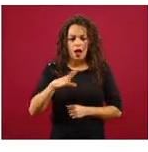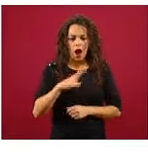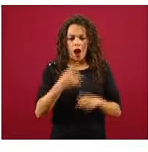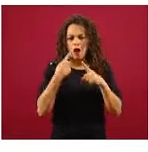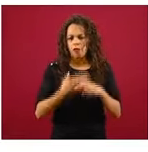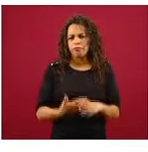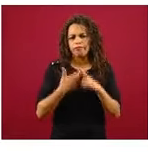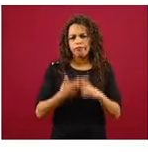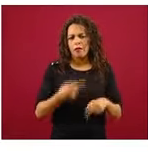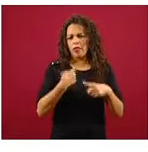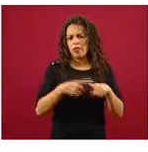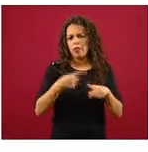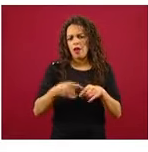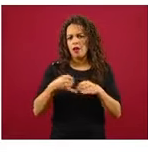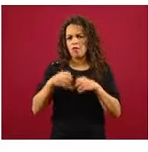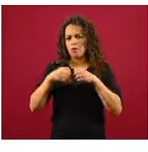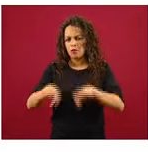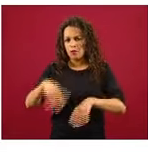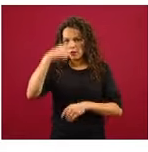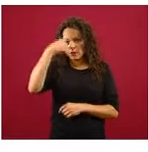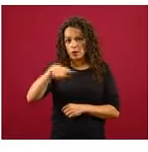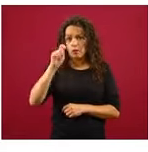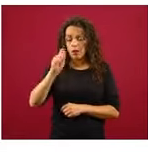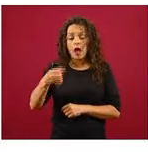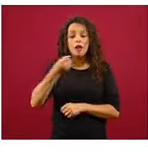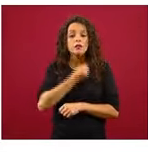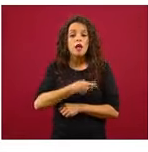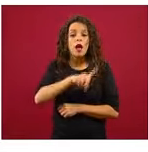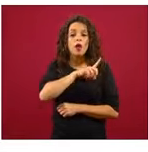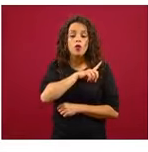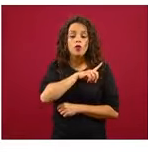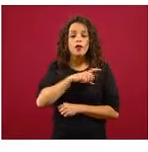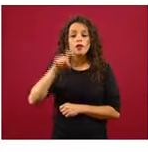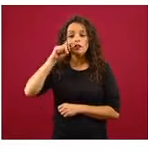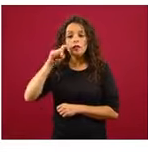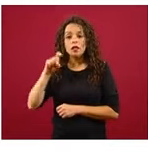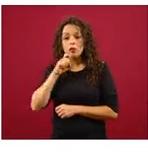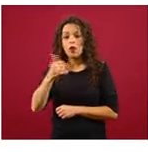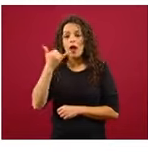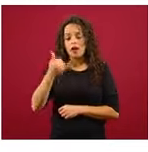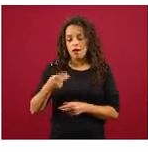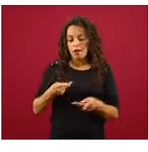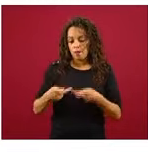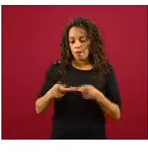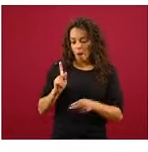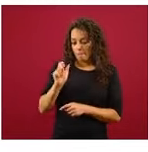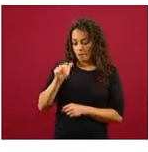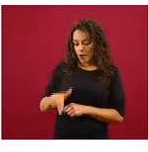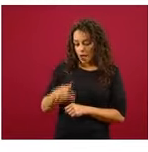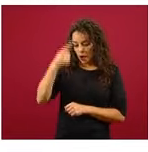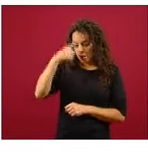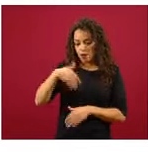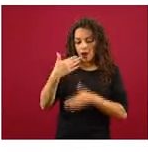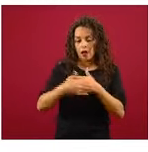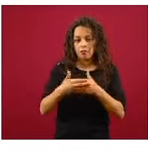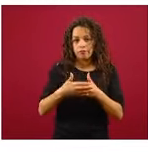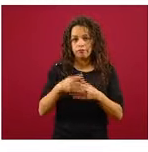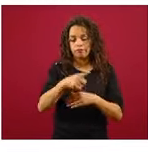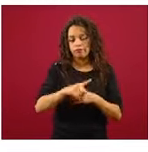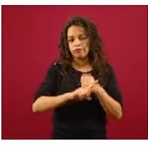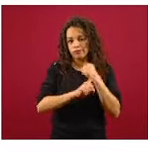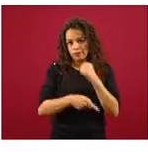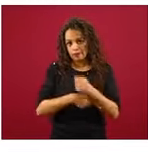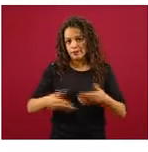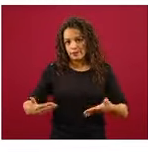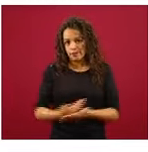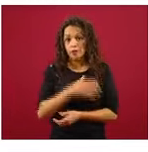para responder a preguntas sobre salud sexual y reproductiva, incluso los servicios de aborto seguro que tenemos